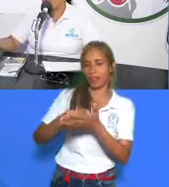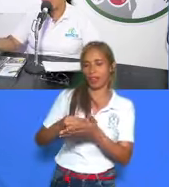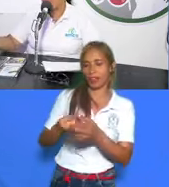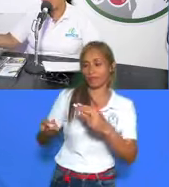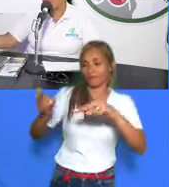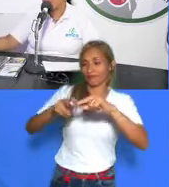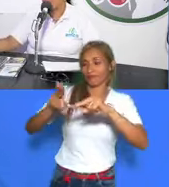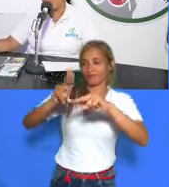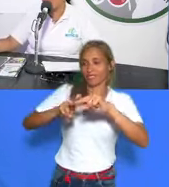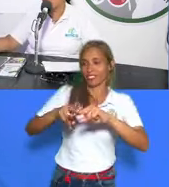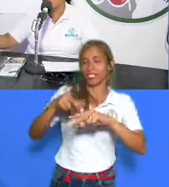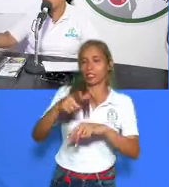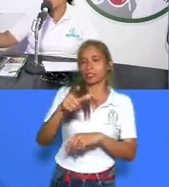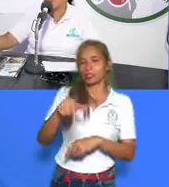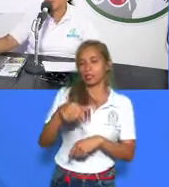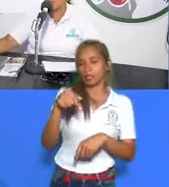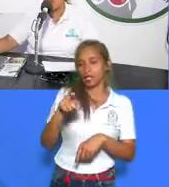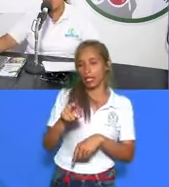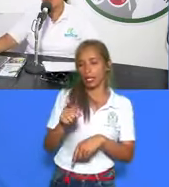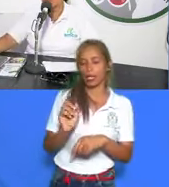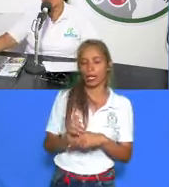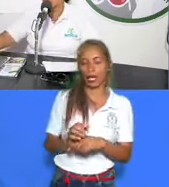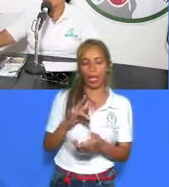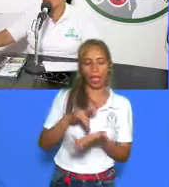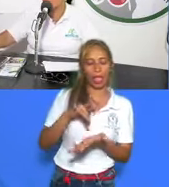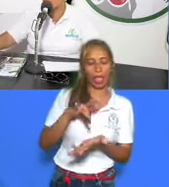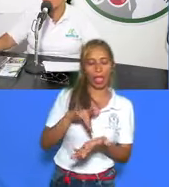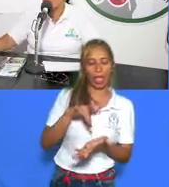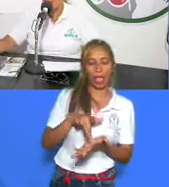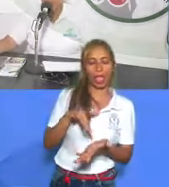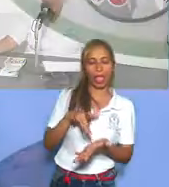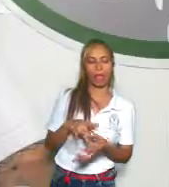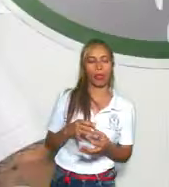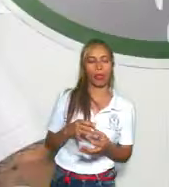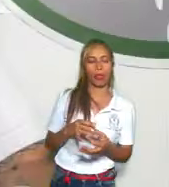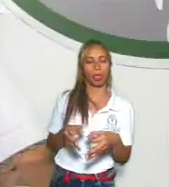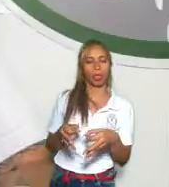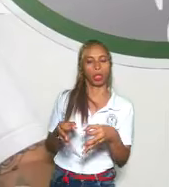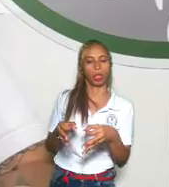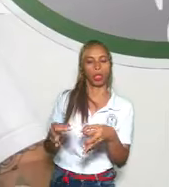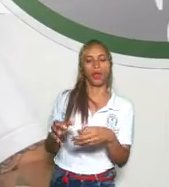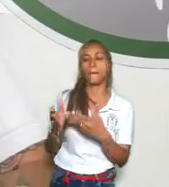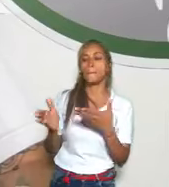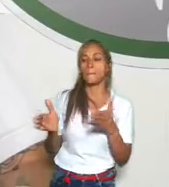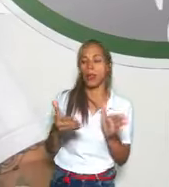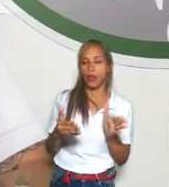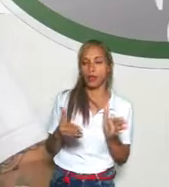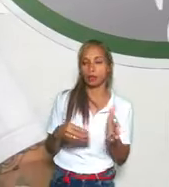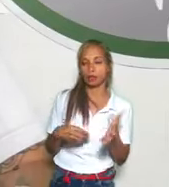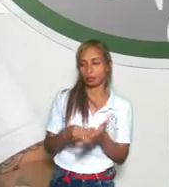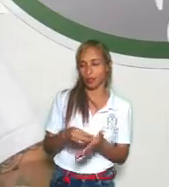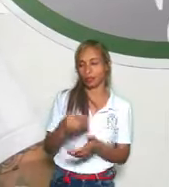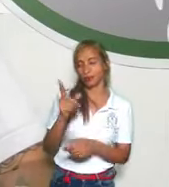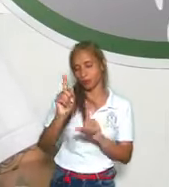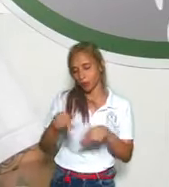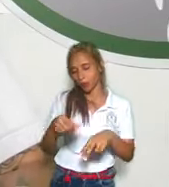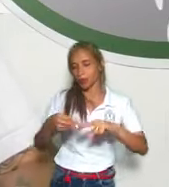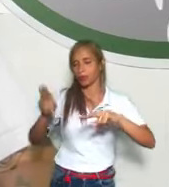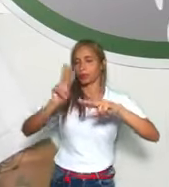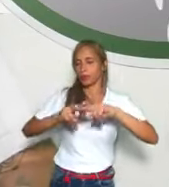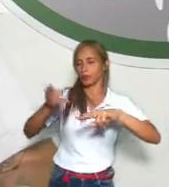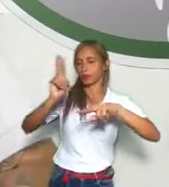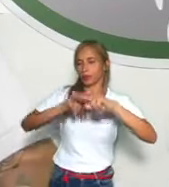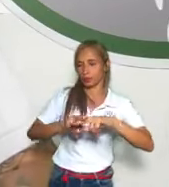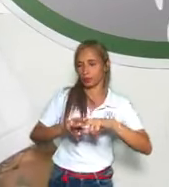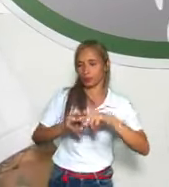si dejan avanzar la deuda, de pronto hacen un plan de financiación, esto también tiene unos recargos. Entonces es importante, si